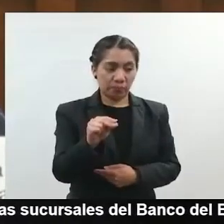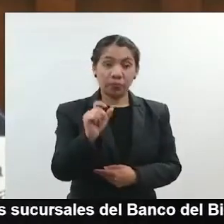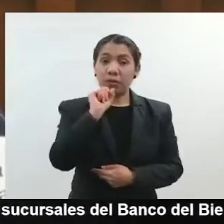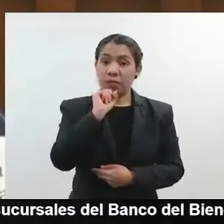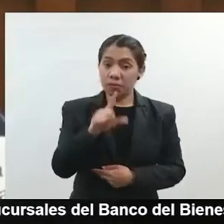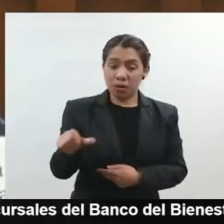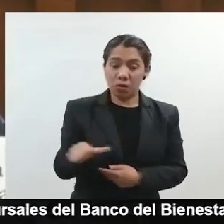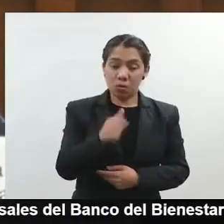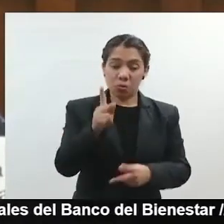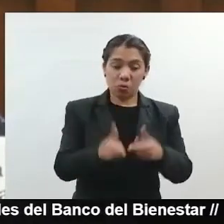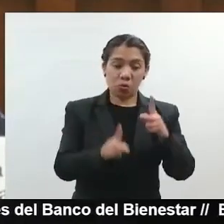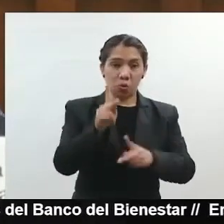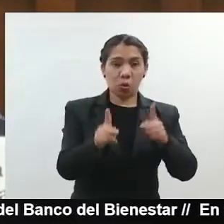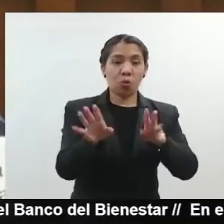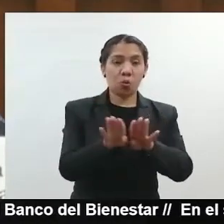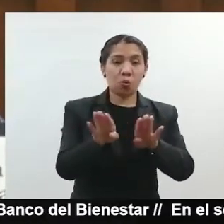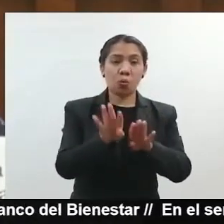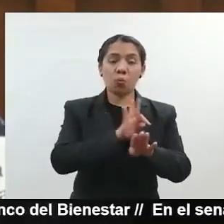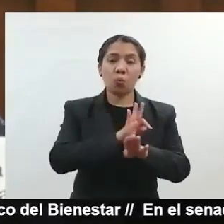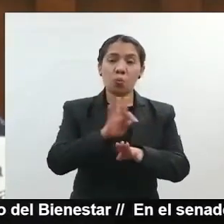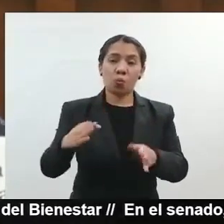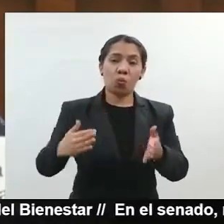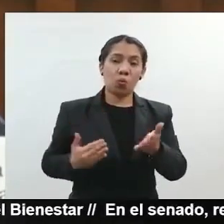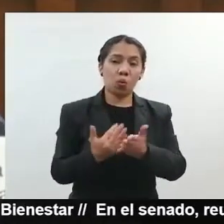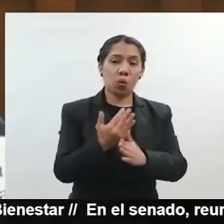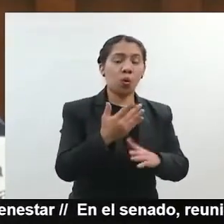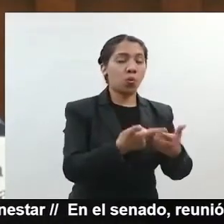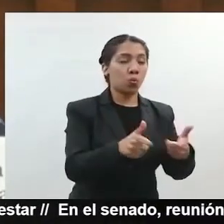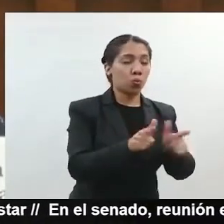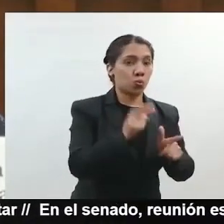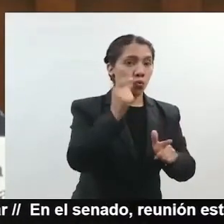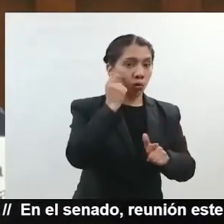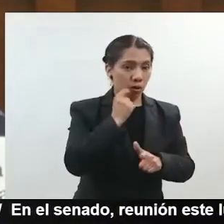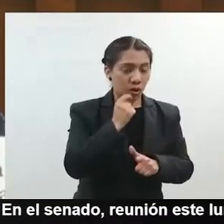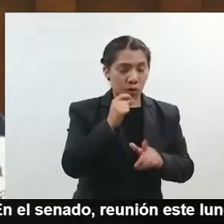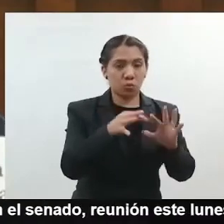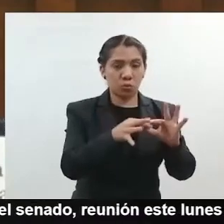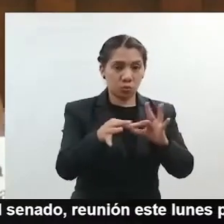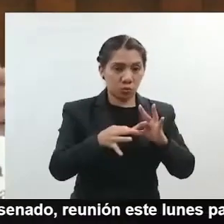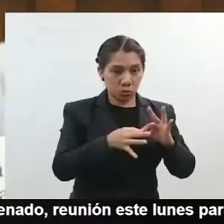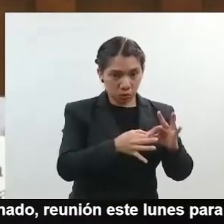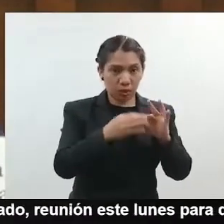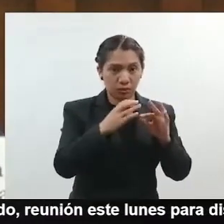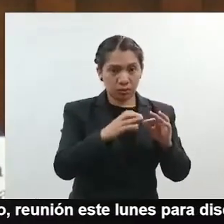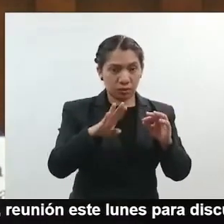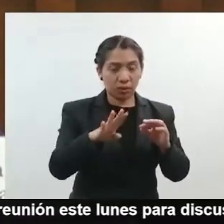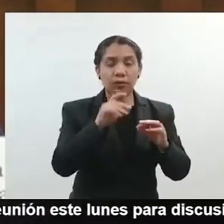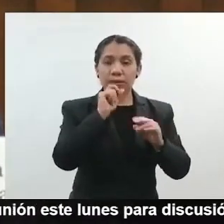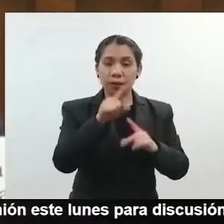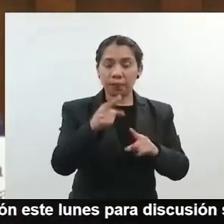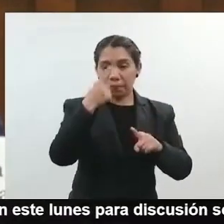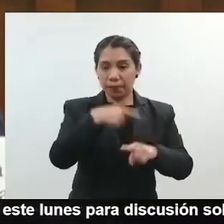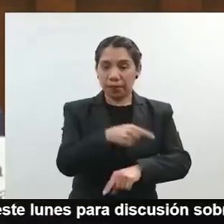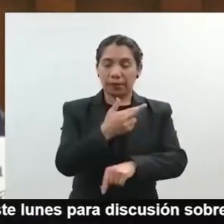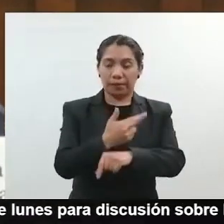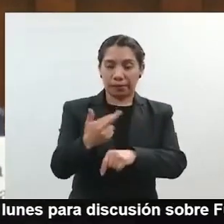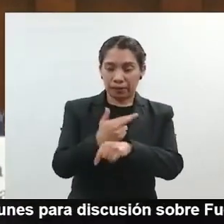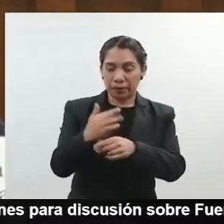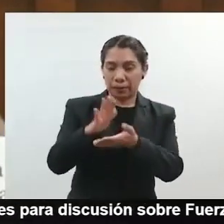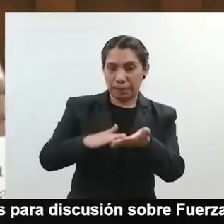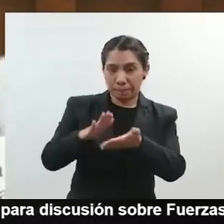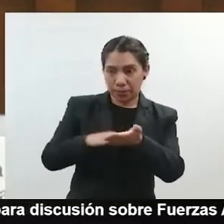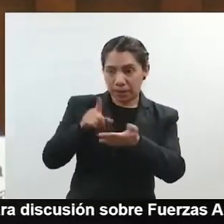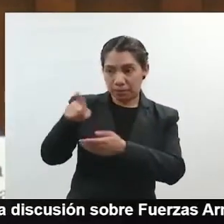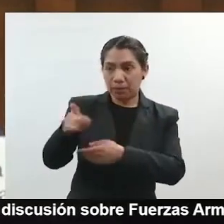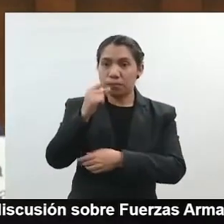al acceso directo del Grupo de Guerreros Unidos al C4 y a documentos de la Policía Estatal y